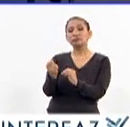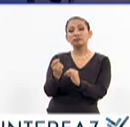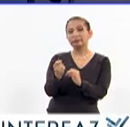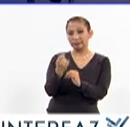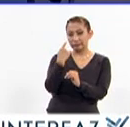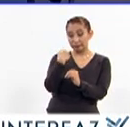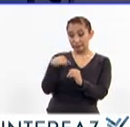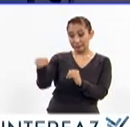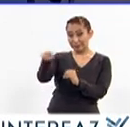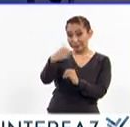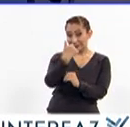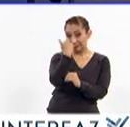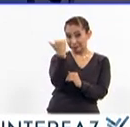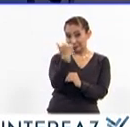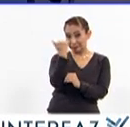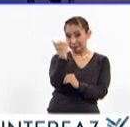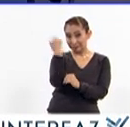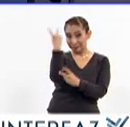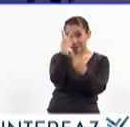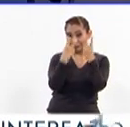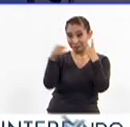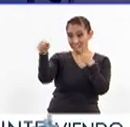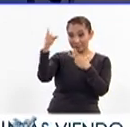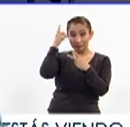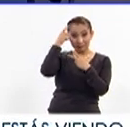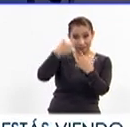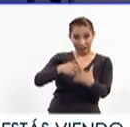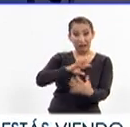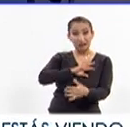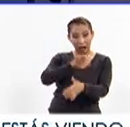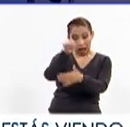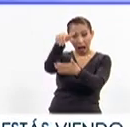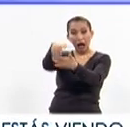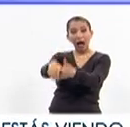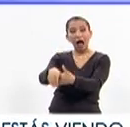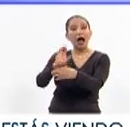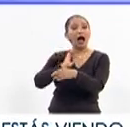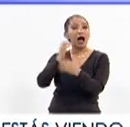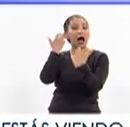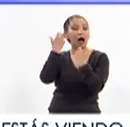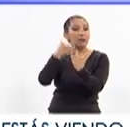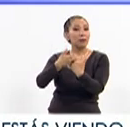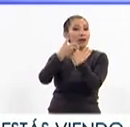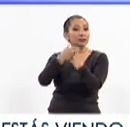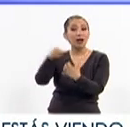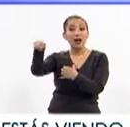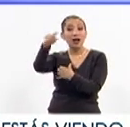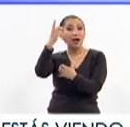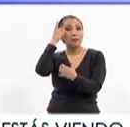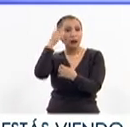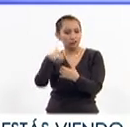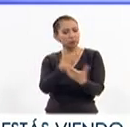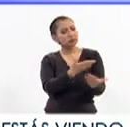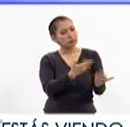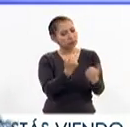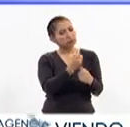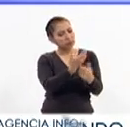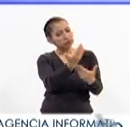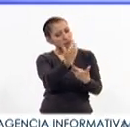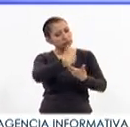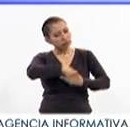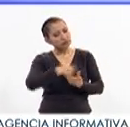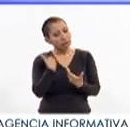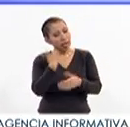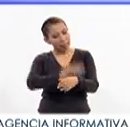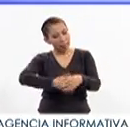refiero? Nuestros estudiantes vienen de la industria, ya están trabajando en ella. Entonces, la empresa les da la oportunidad de